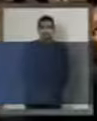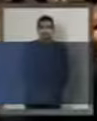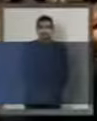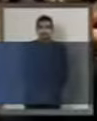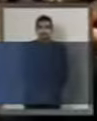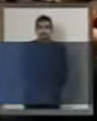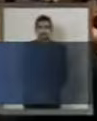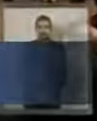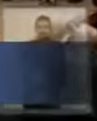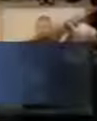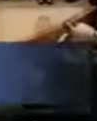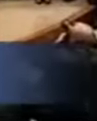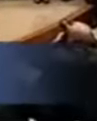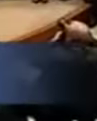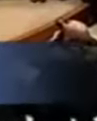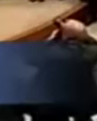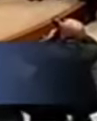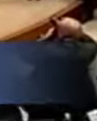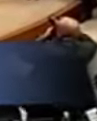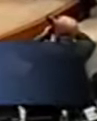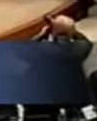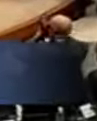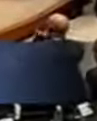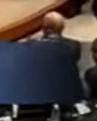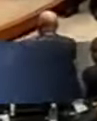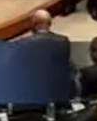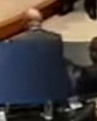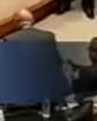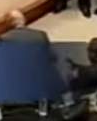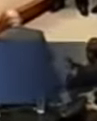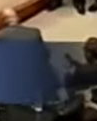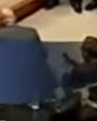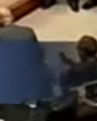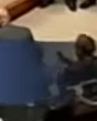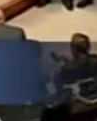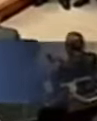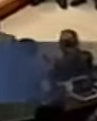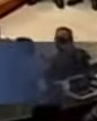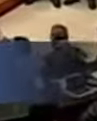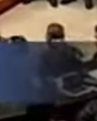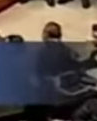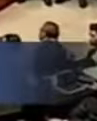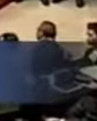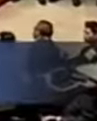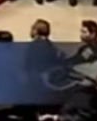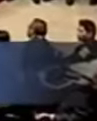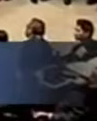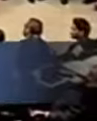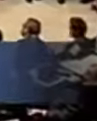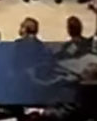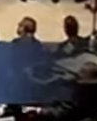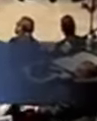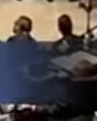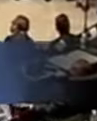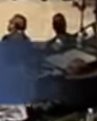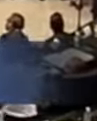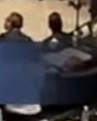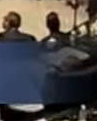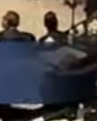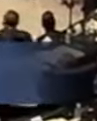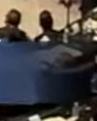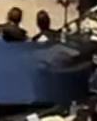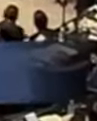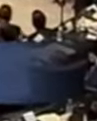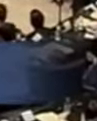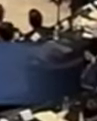convocatoria igual a las que se han emitido en años anteriores, dijimos no. Y establecimos un